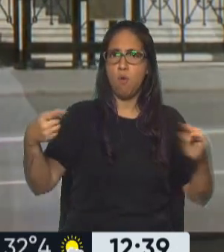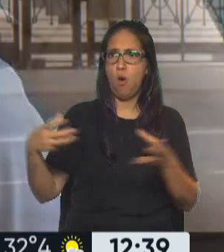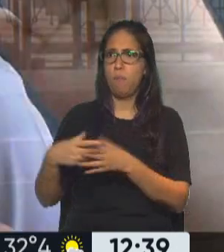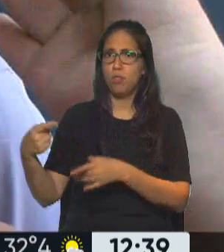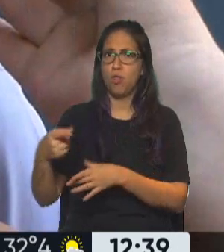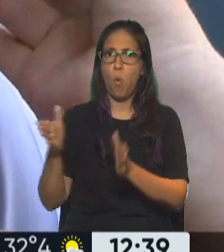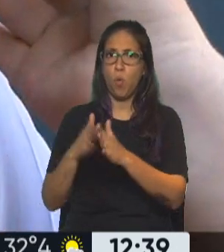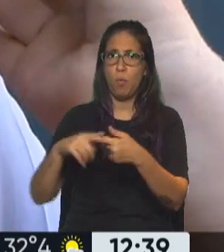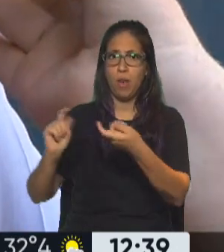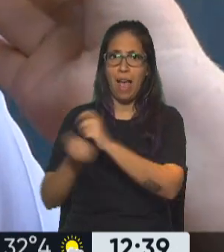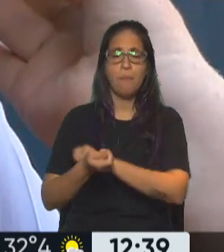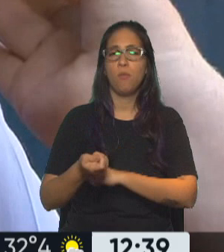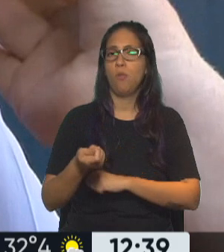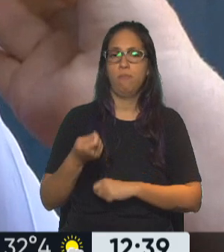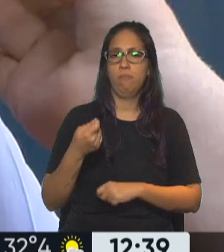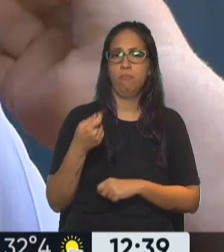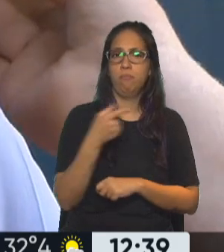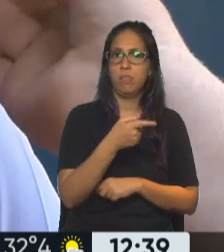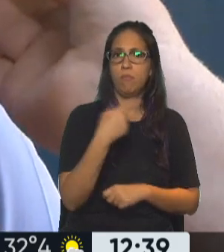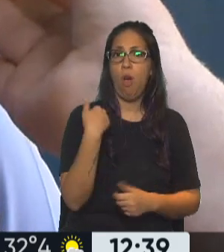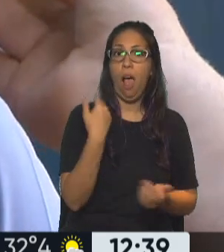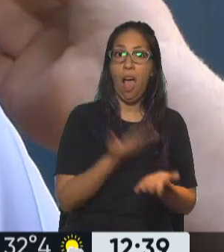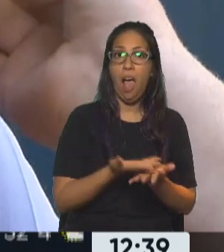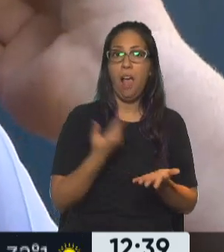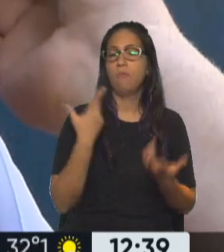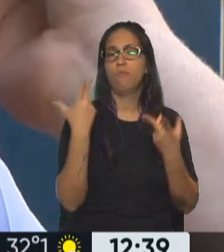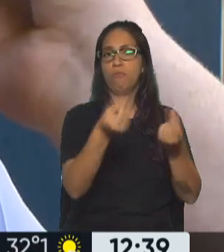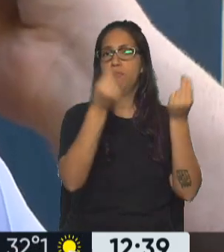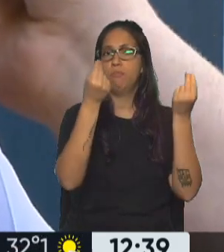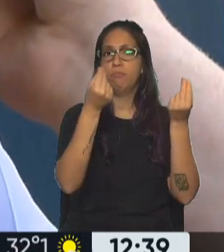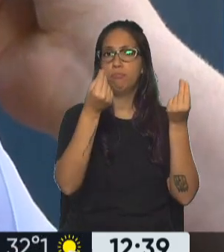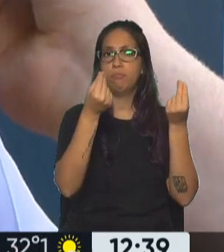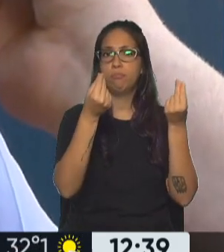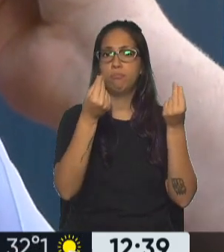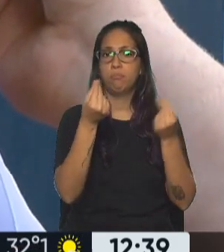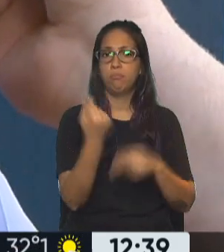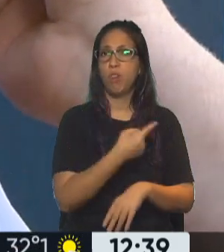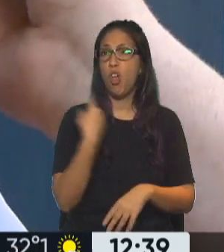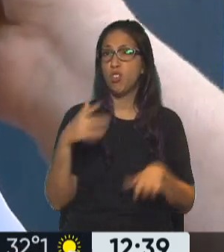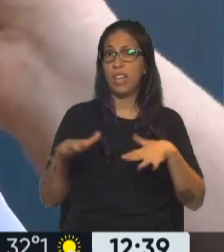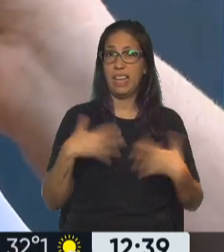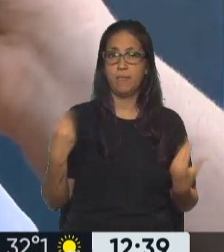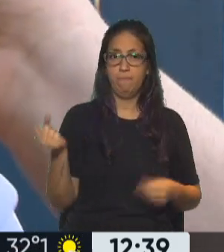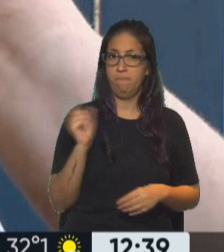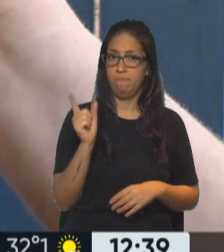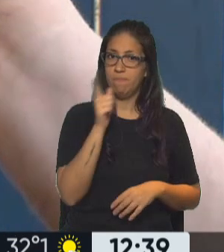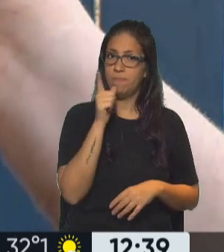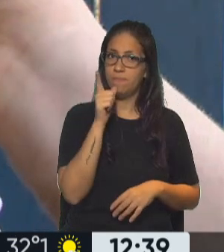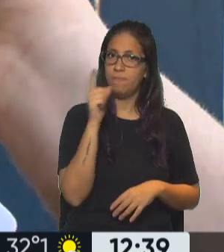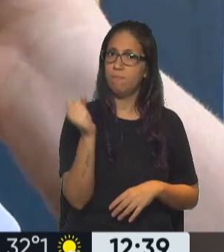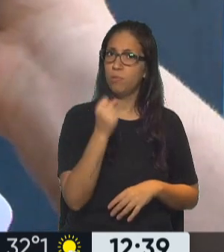Juntos por el Cambio va a rechazar esa posibilidad. No se trata de lo que vamos a hacer nosotros, me parece que es mucho más fuerte.